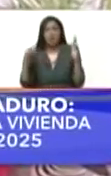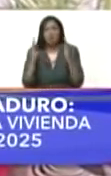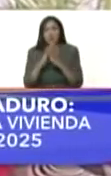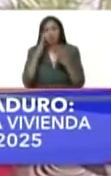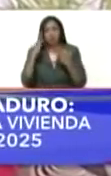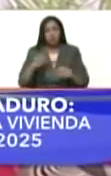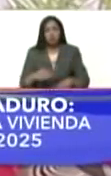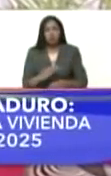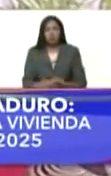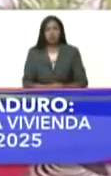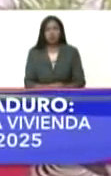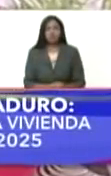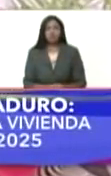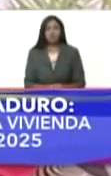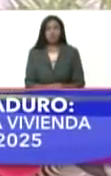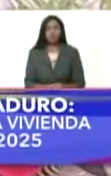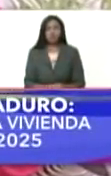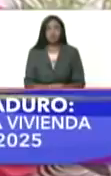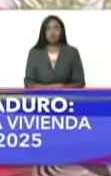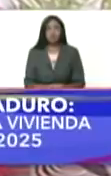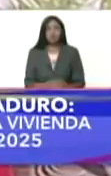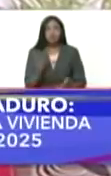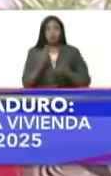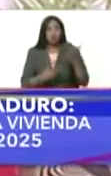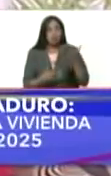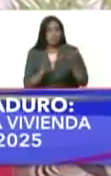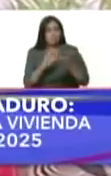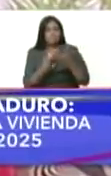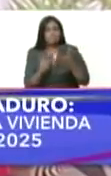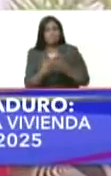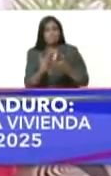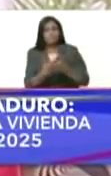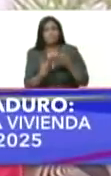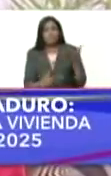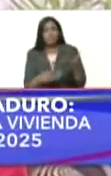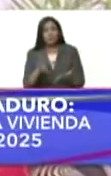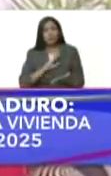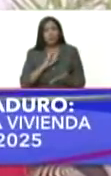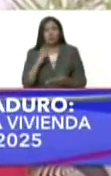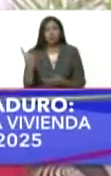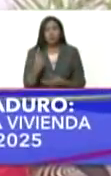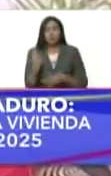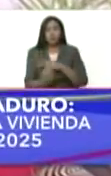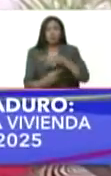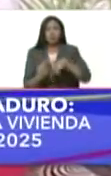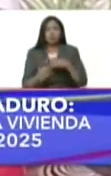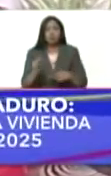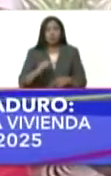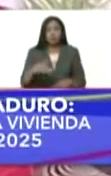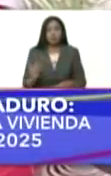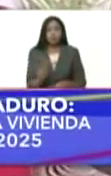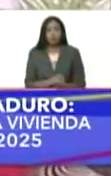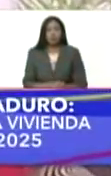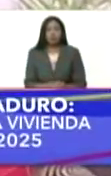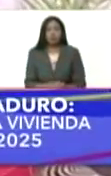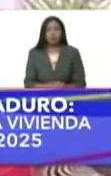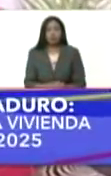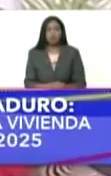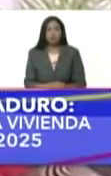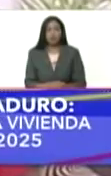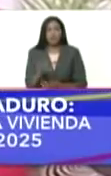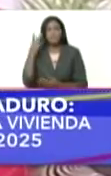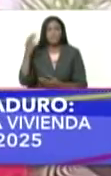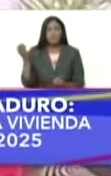hogar seguro, con sus documentos de propiedad. Solo en revolución es posible el milagro de la